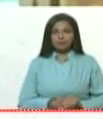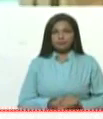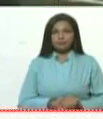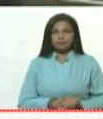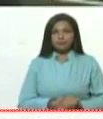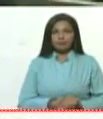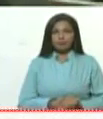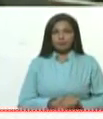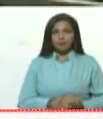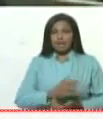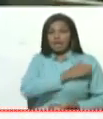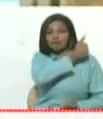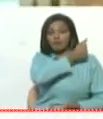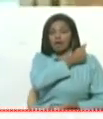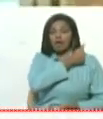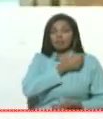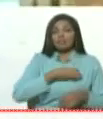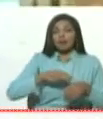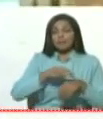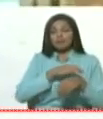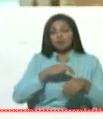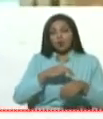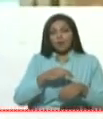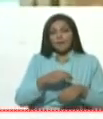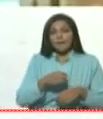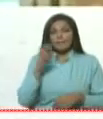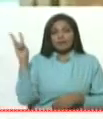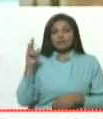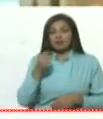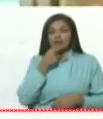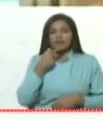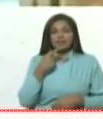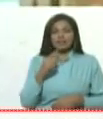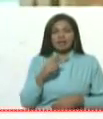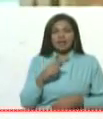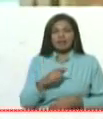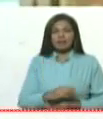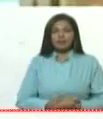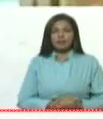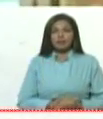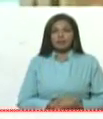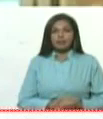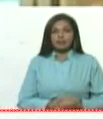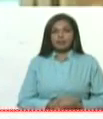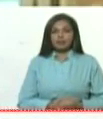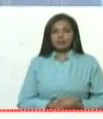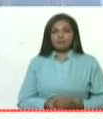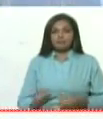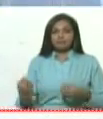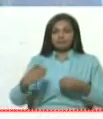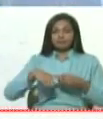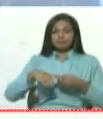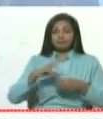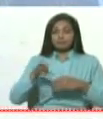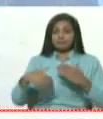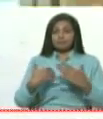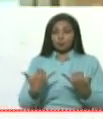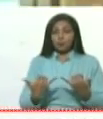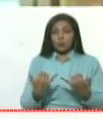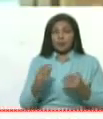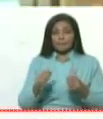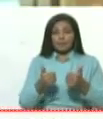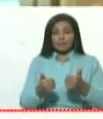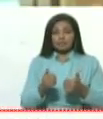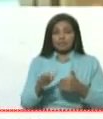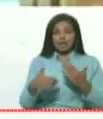jefa nacional de la gran misión Venezuela Bella, Jacqueline Farías, se incorporan a partir de hoy para